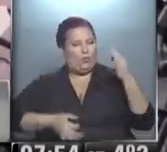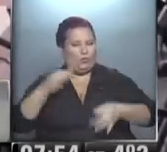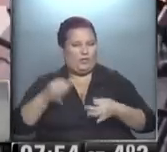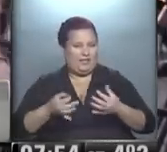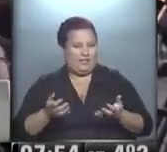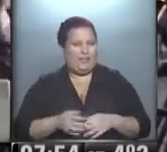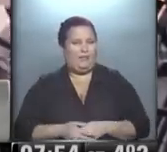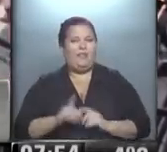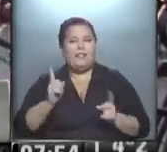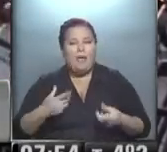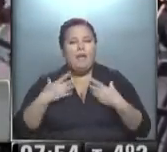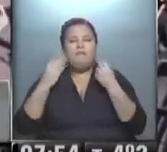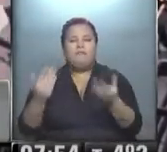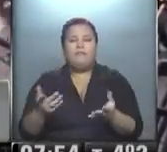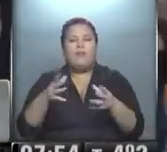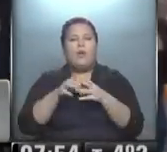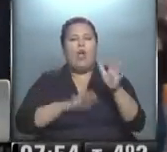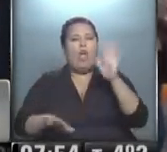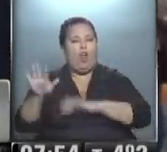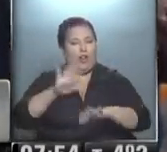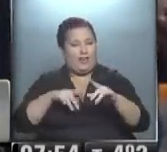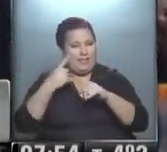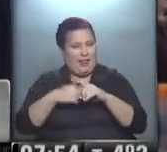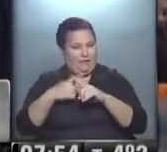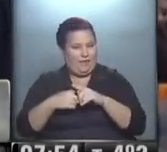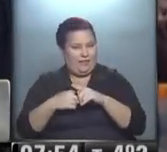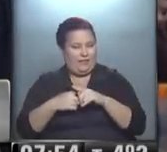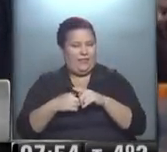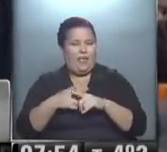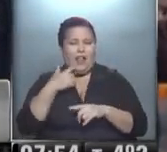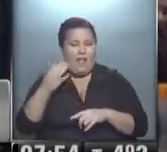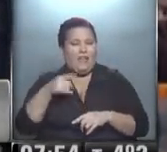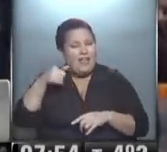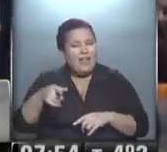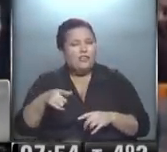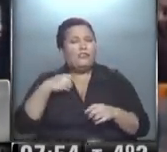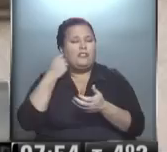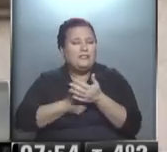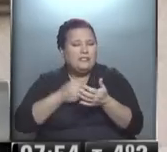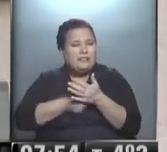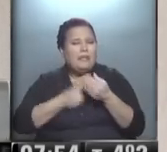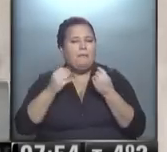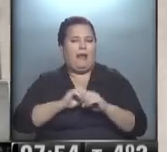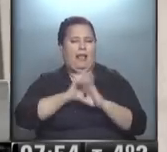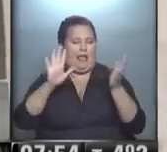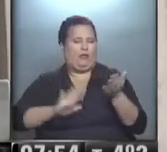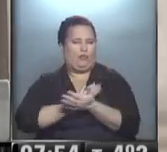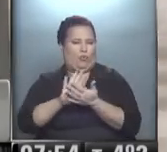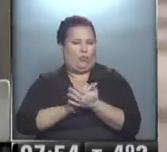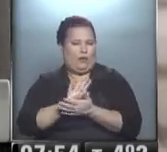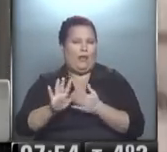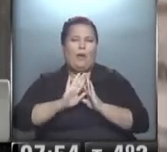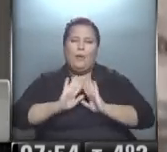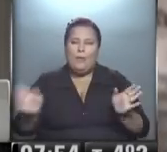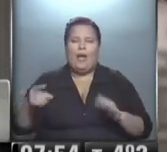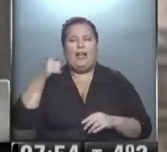en solidaridad con los organizadores de este evento, que realmente están haciendo todo lo posible para que esto se esclarezca. Y por favor, evitar